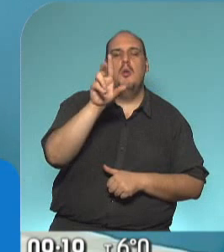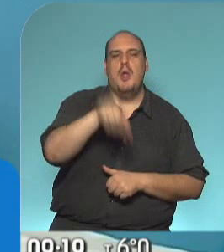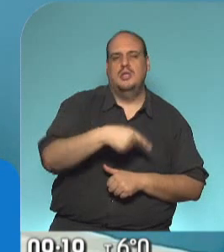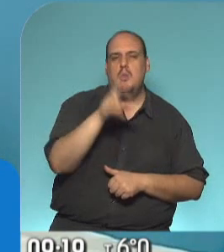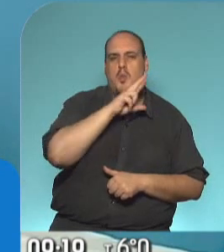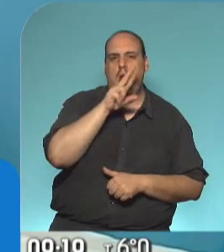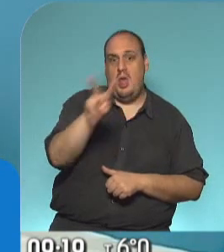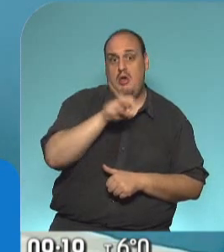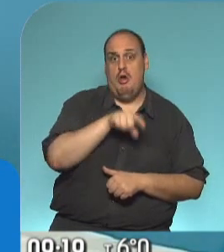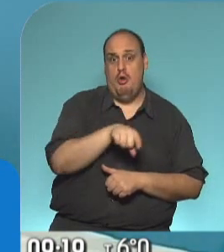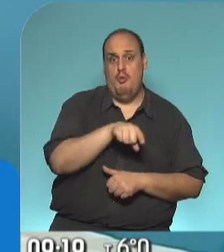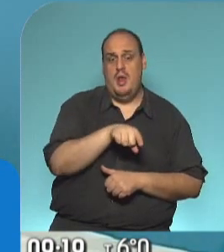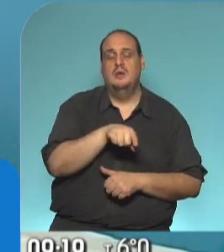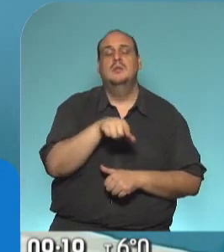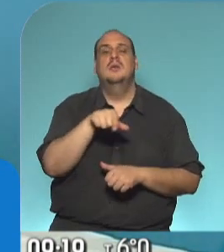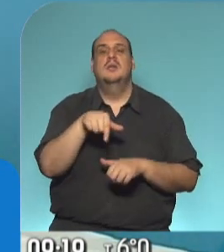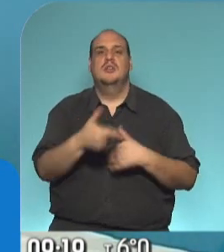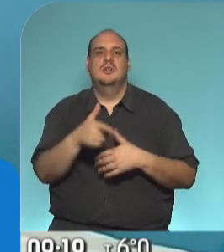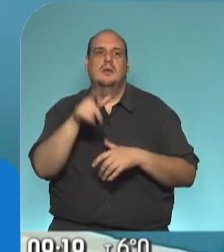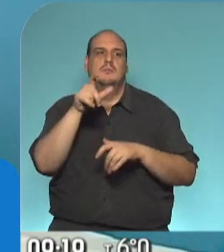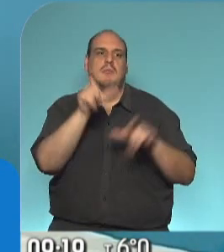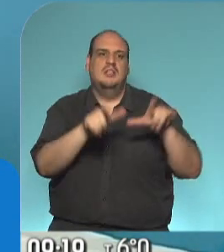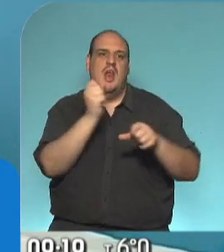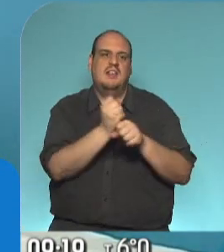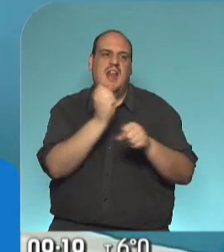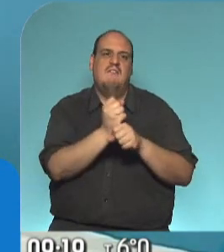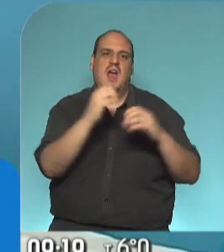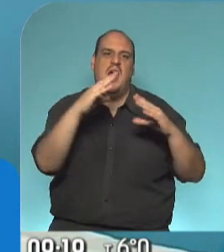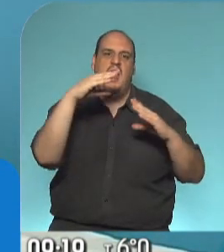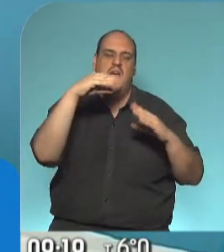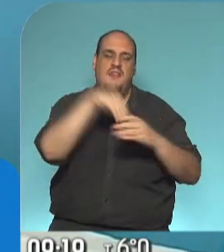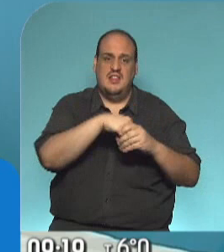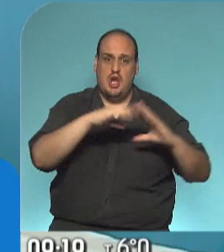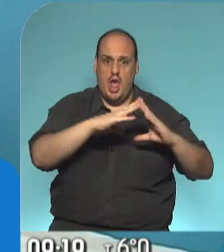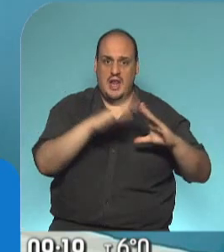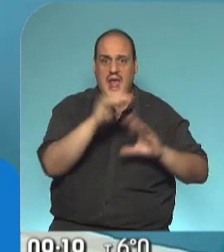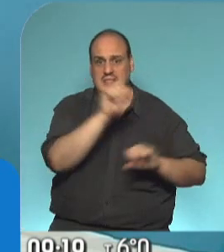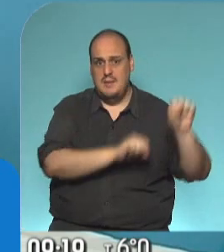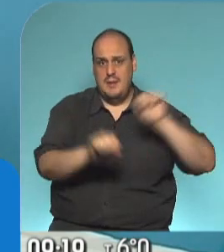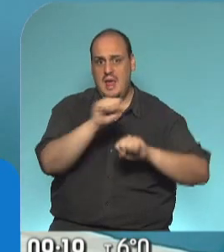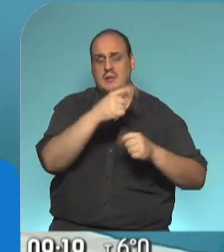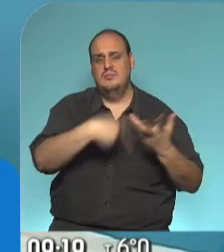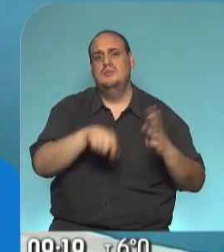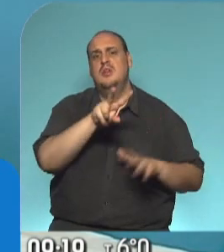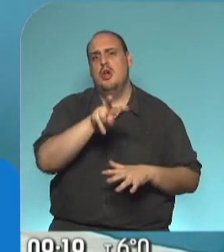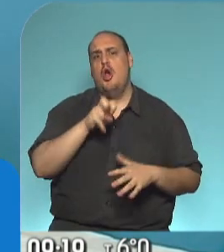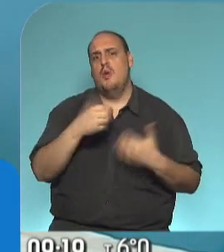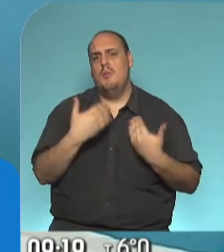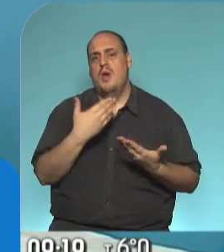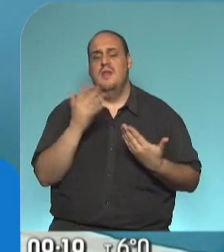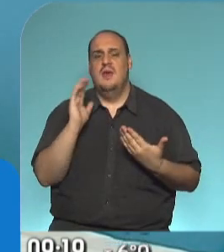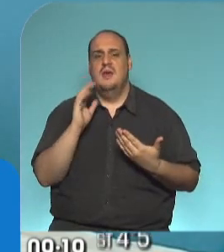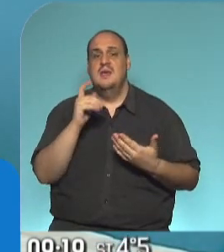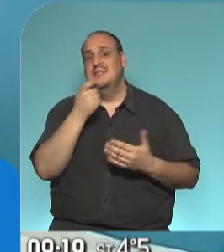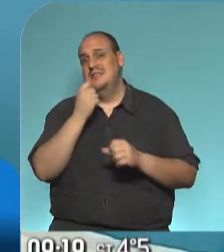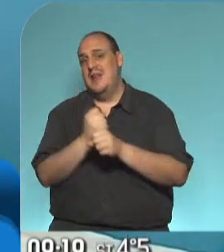que las trabajadoras de casas particulares, las empleadas domésticas, lo pueden cobrar tanto si están en